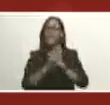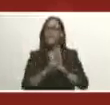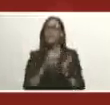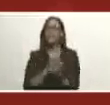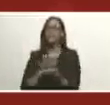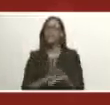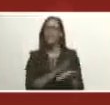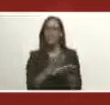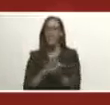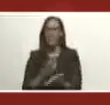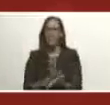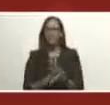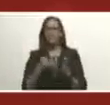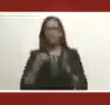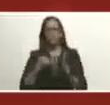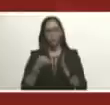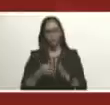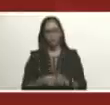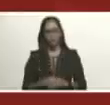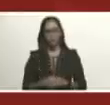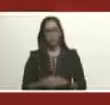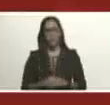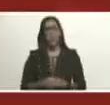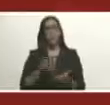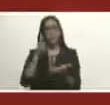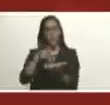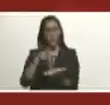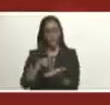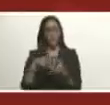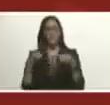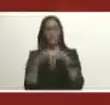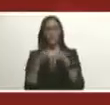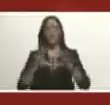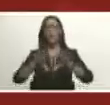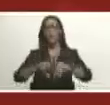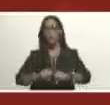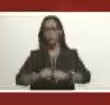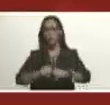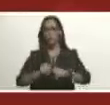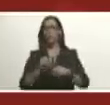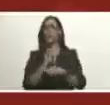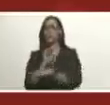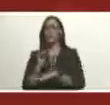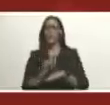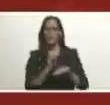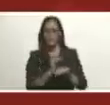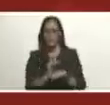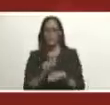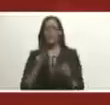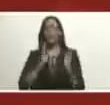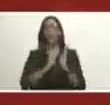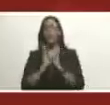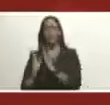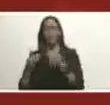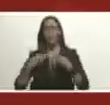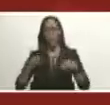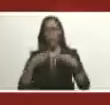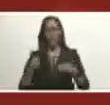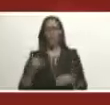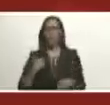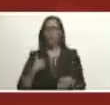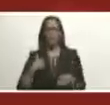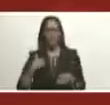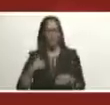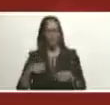de las instituciones. Se presenta la unidad de control, mantenimiento y restablecimiento del orden público en cualquiera de